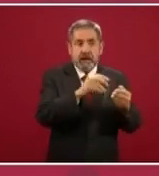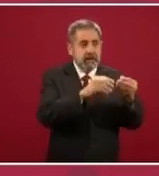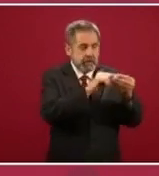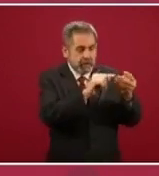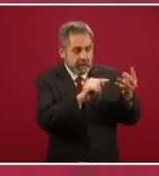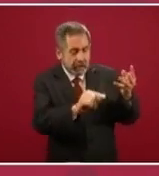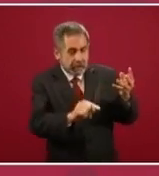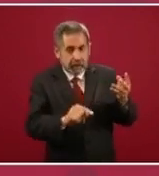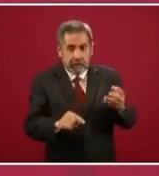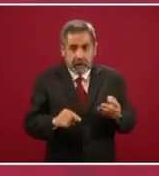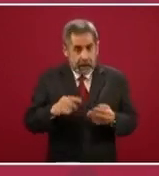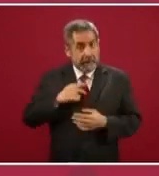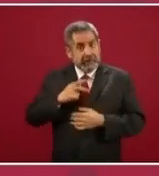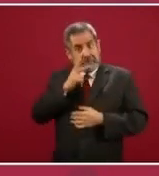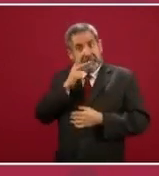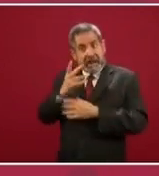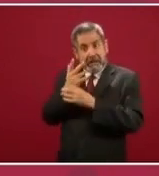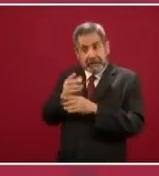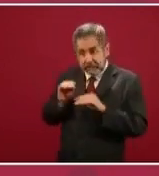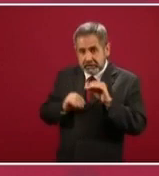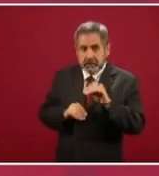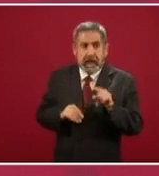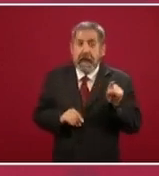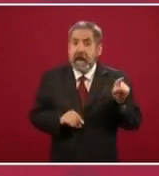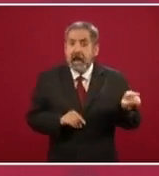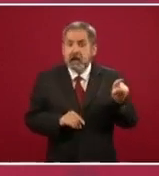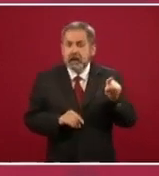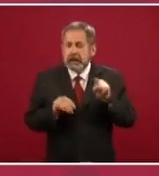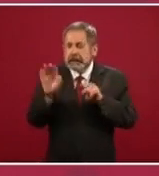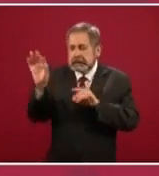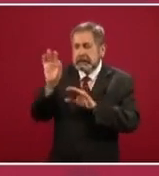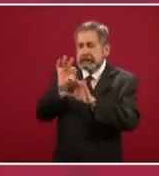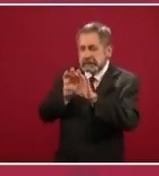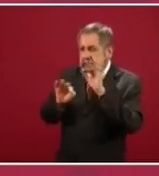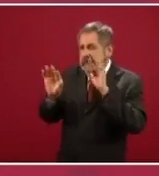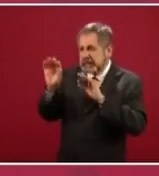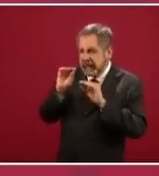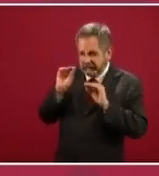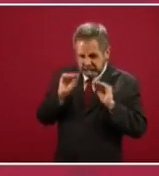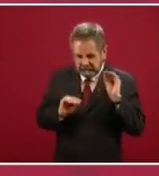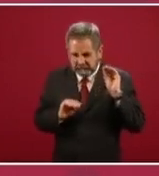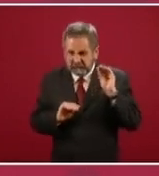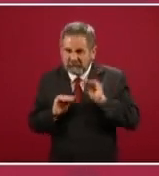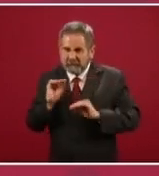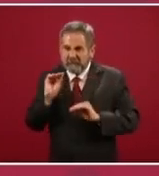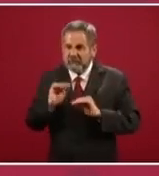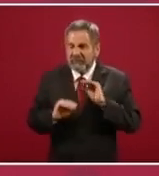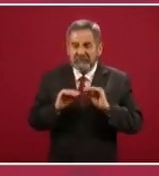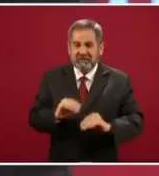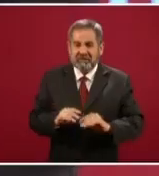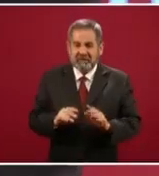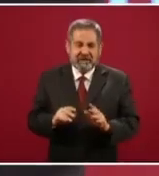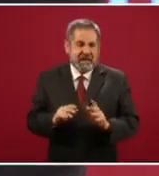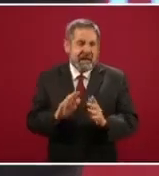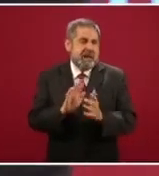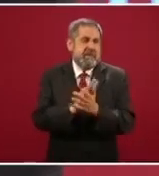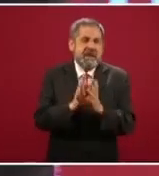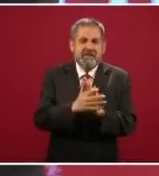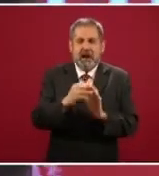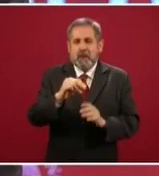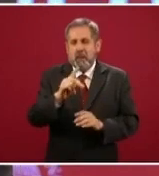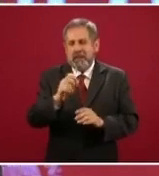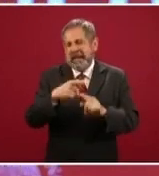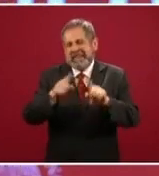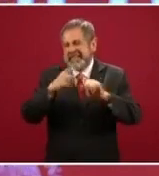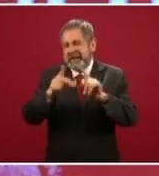incluso con mis palabras, o sea, fueron sacando mis palabras, no sé si mafia de poder o